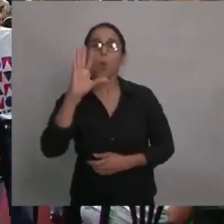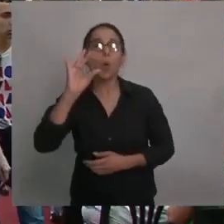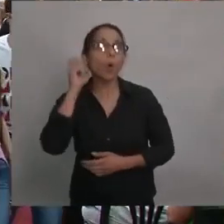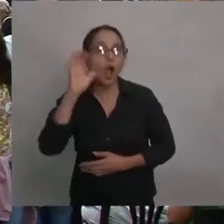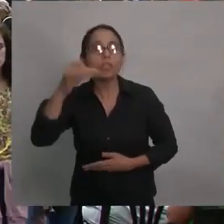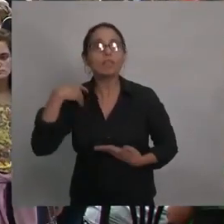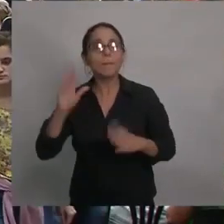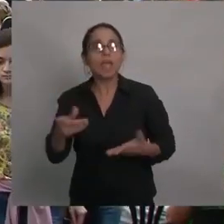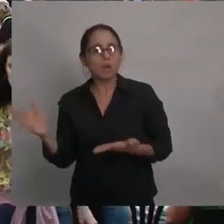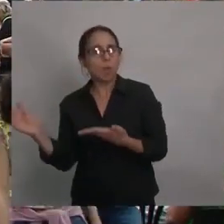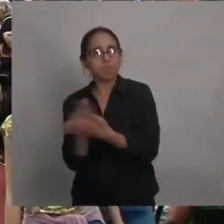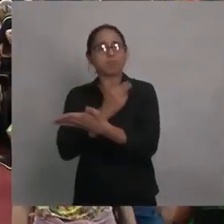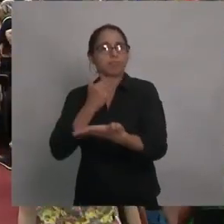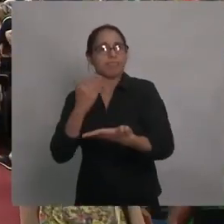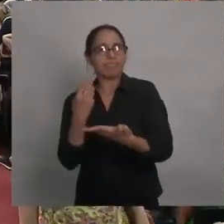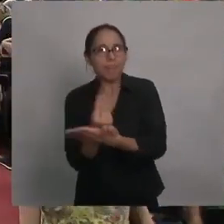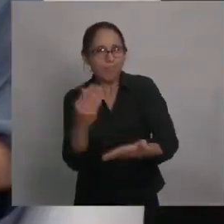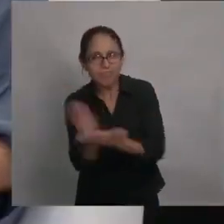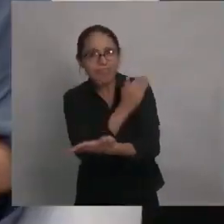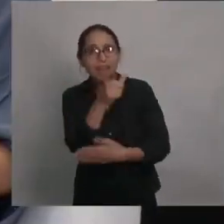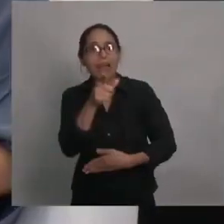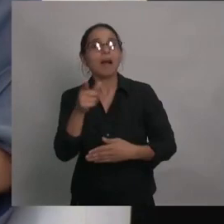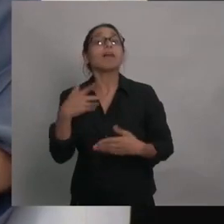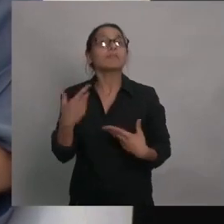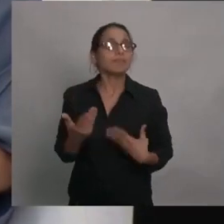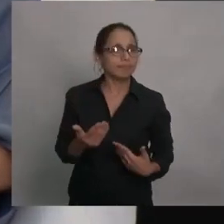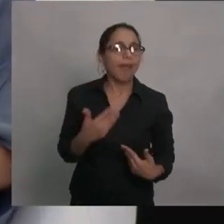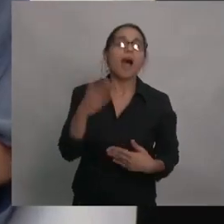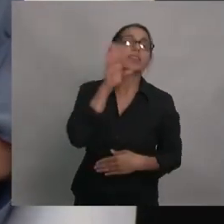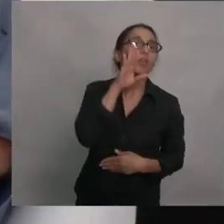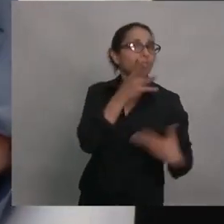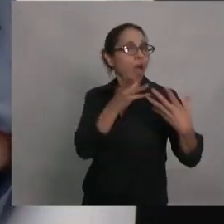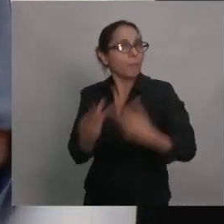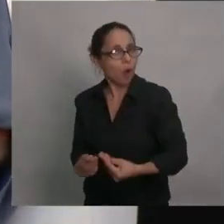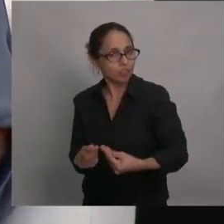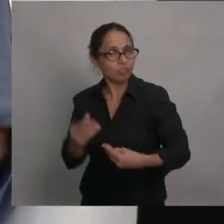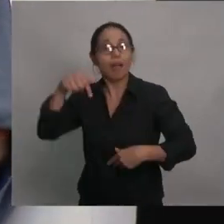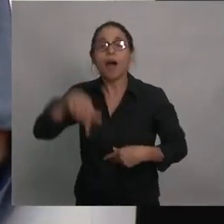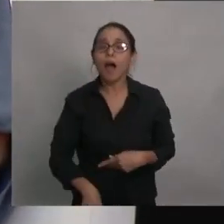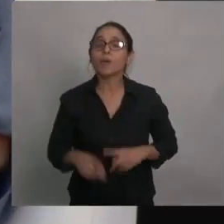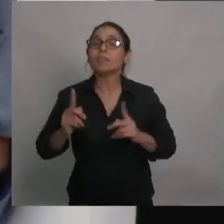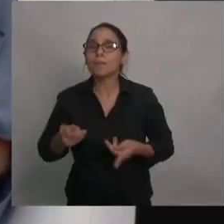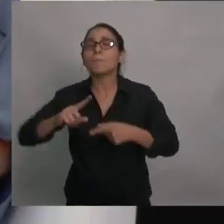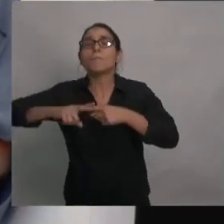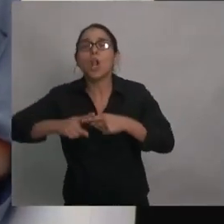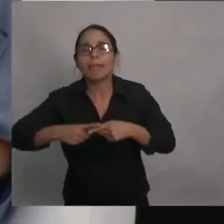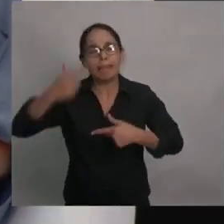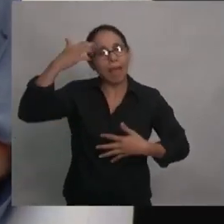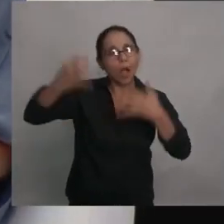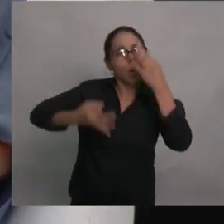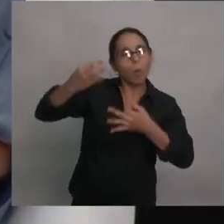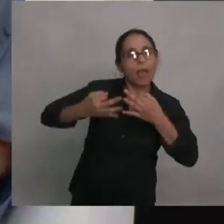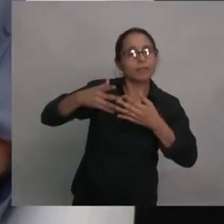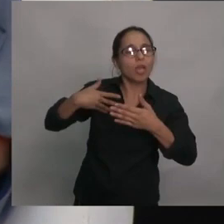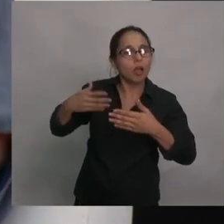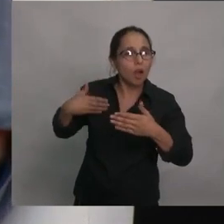Unidos. Y ahora, con la colaboración de los montajes judiciales, de la judicialización de la política y